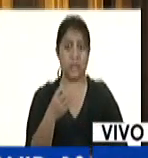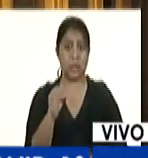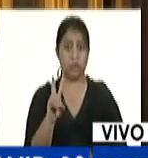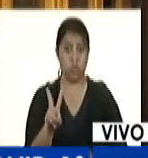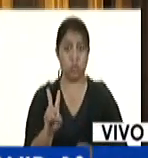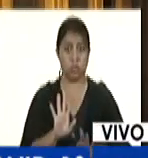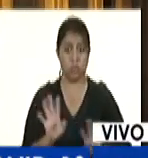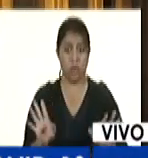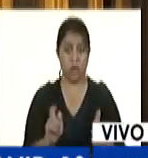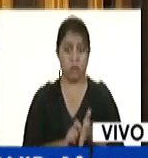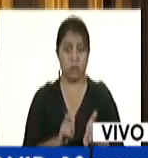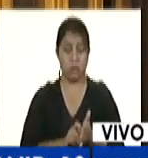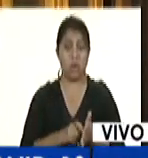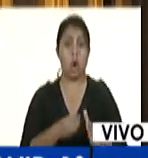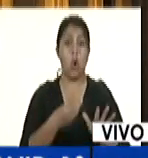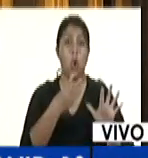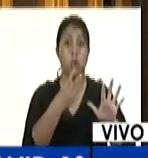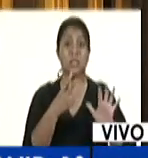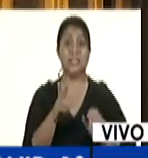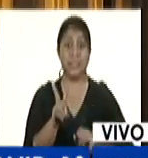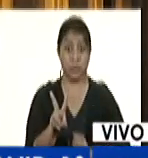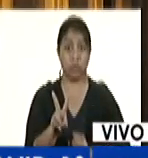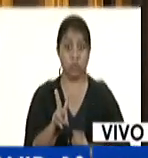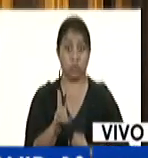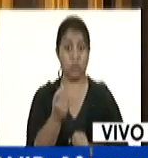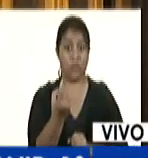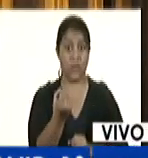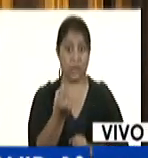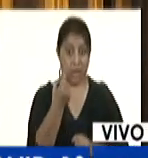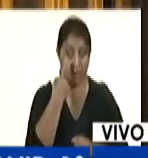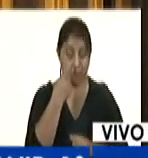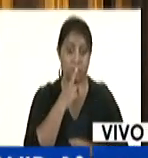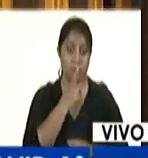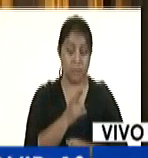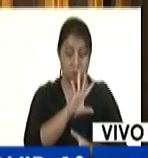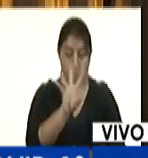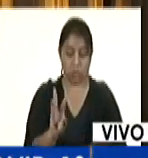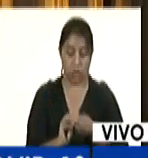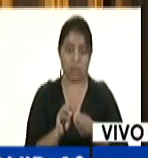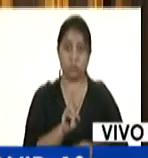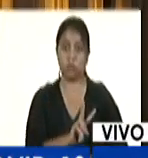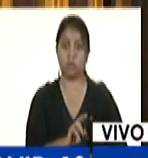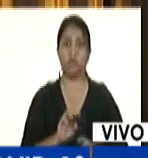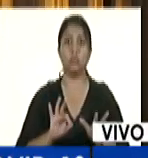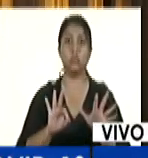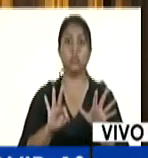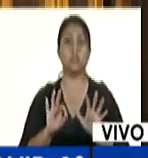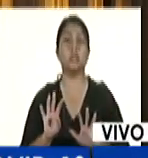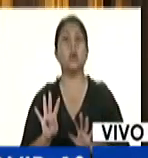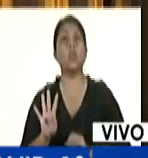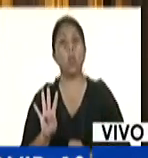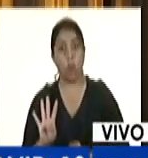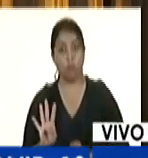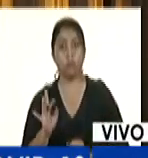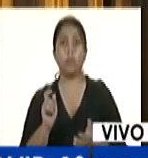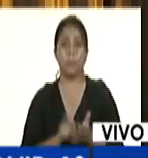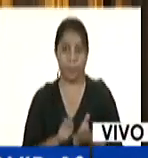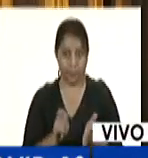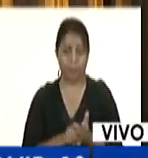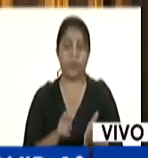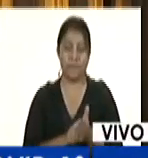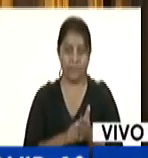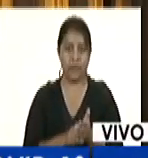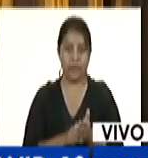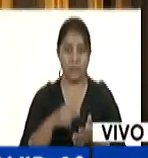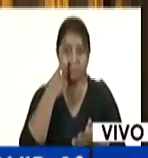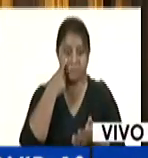corridas, 82 que están en proceso, para un total de 284 pruebas que serán